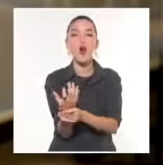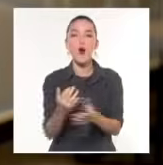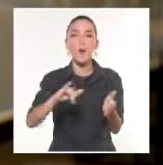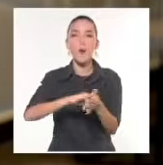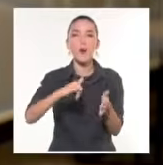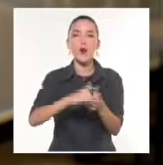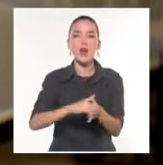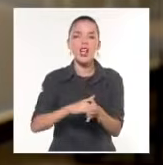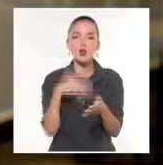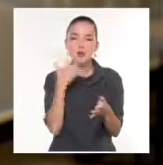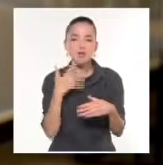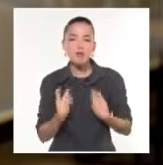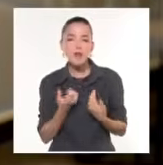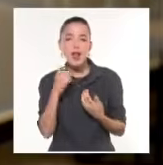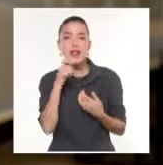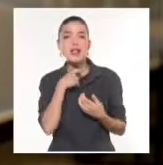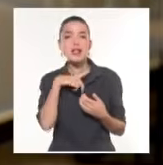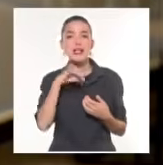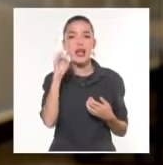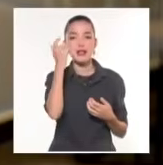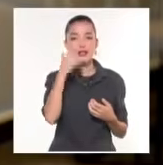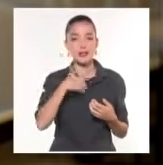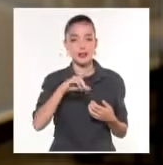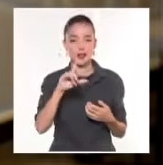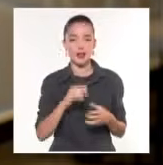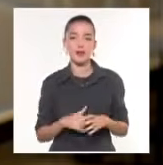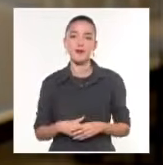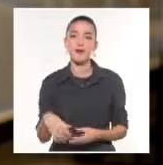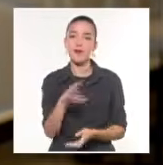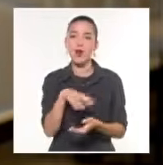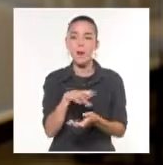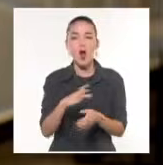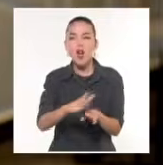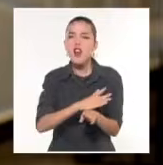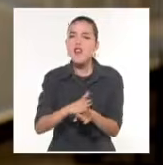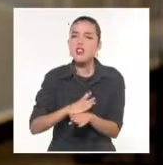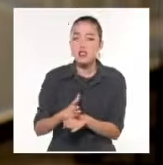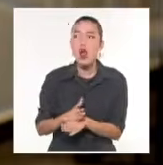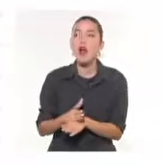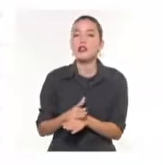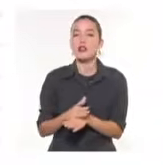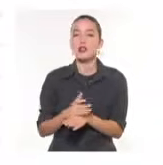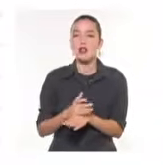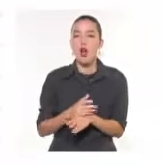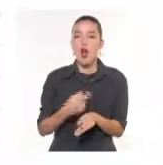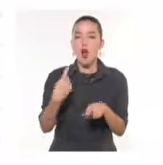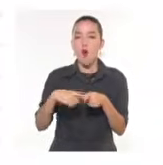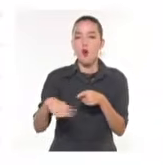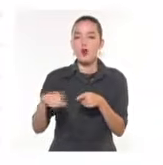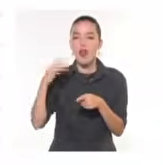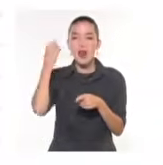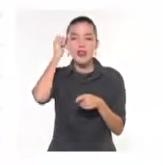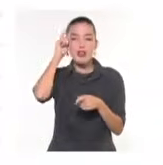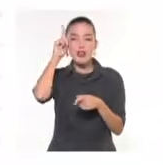sus características y alcance actual? ¿Cómo distinguirlo de las herramientas de IA que ya utilizamos? Lleva el nombre